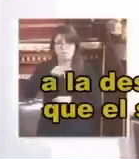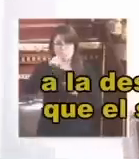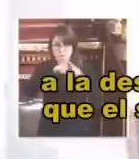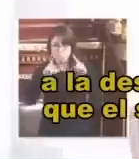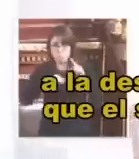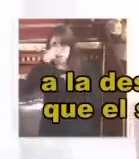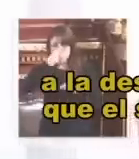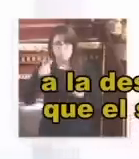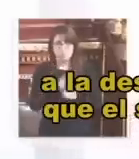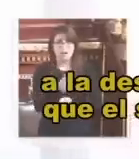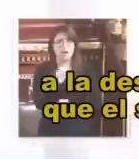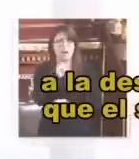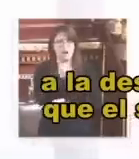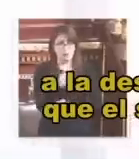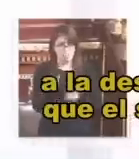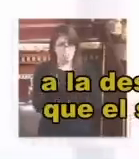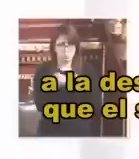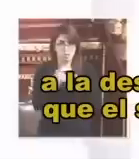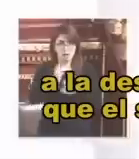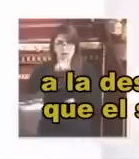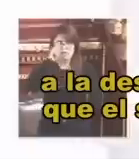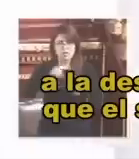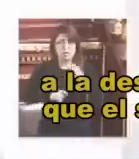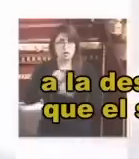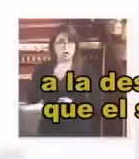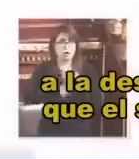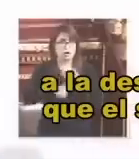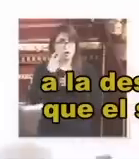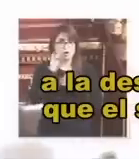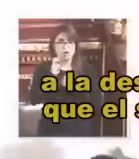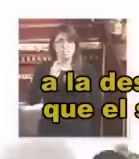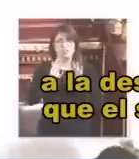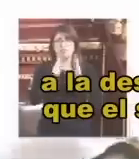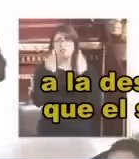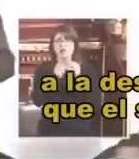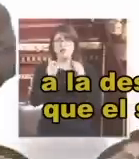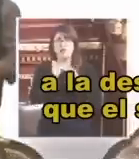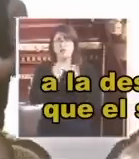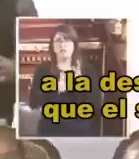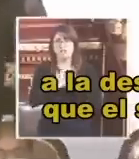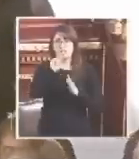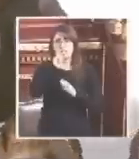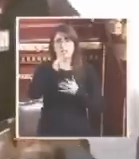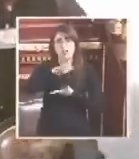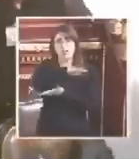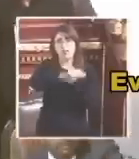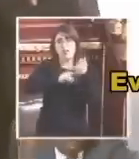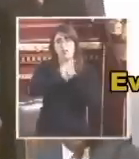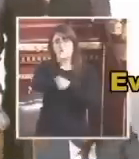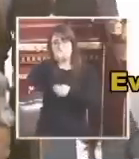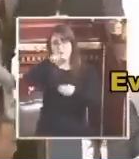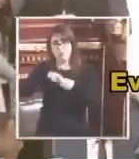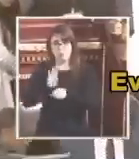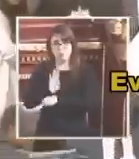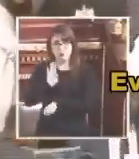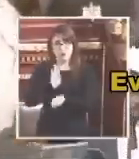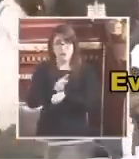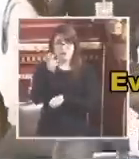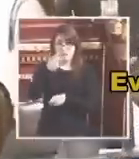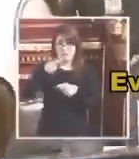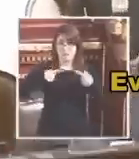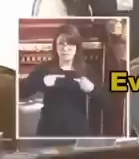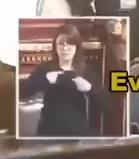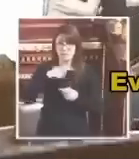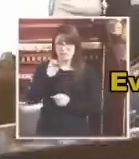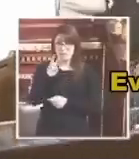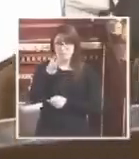a la destrucción del sistema democrático el señor morales ocasionó en su país evo morales no eres bienvenido